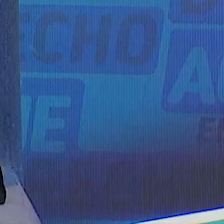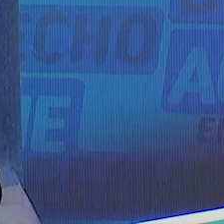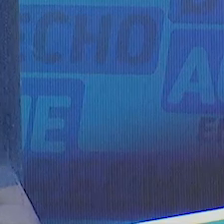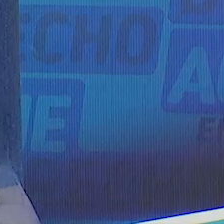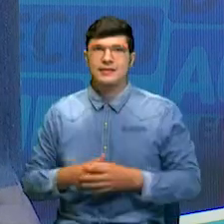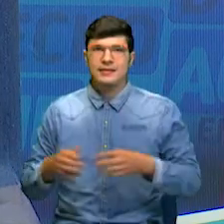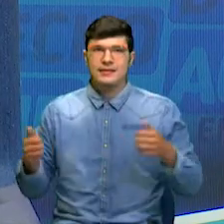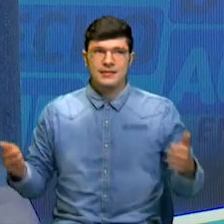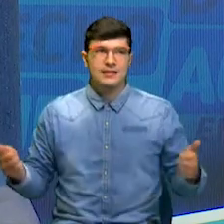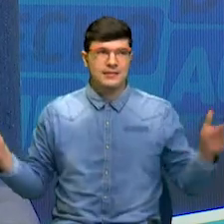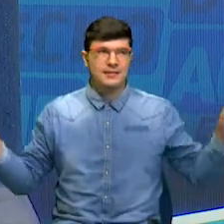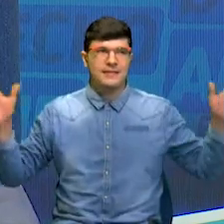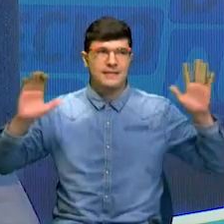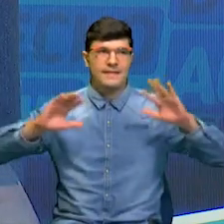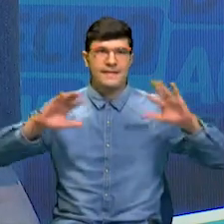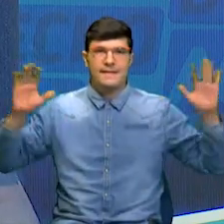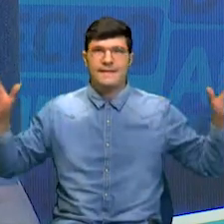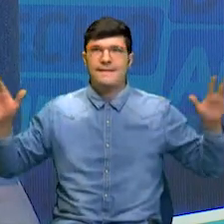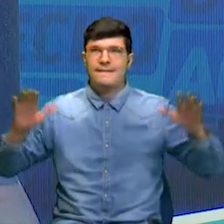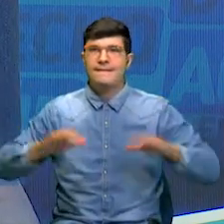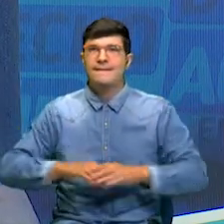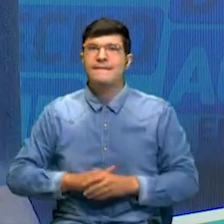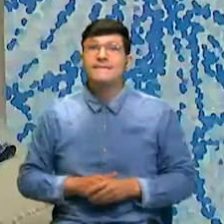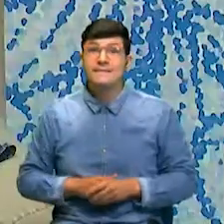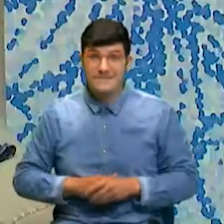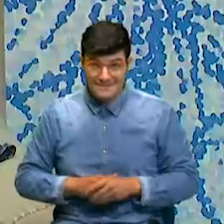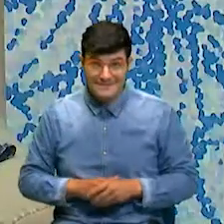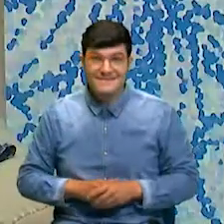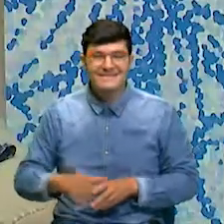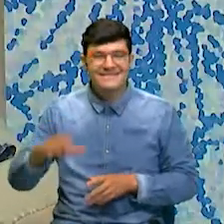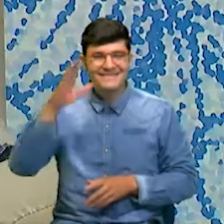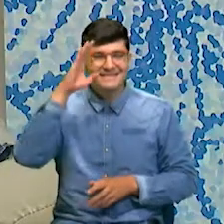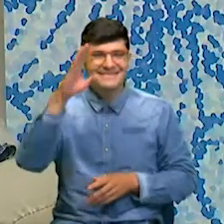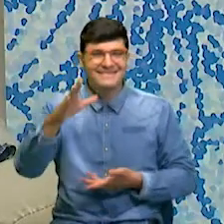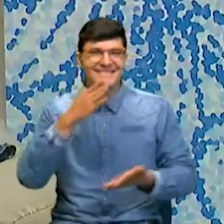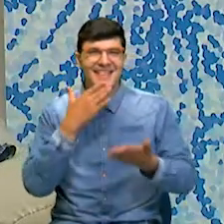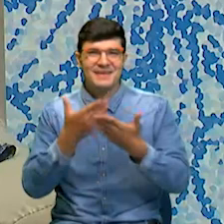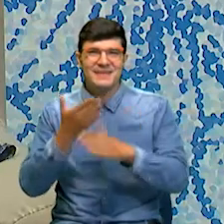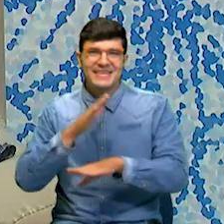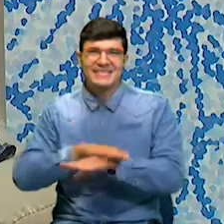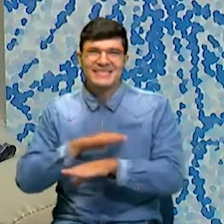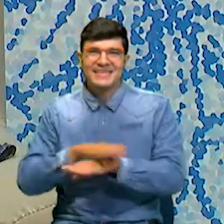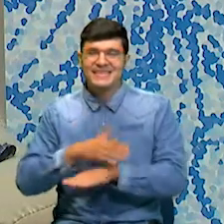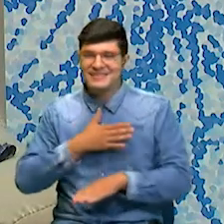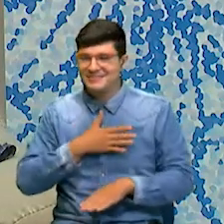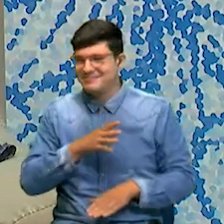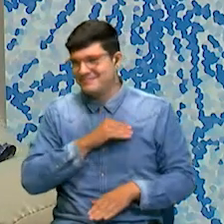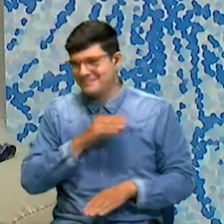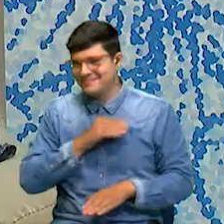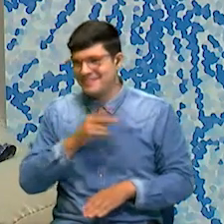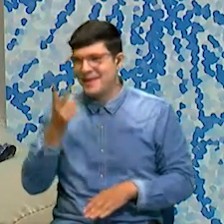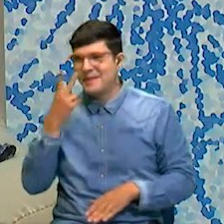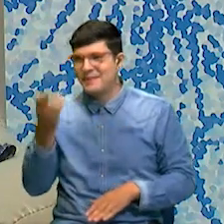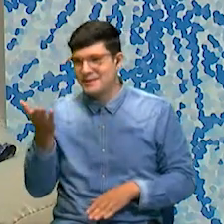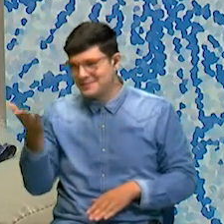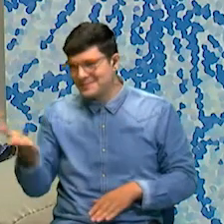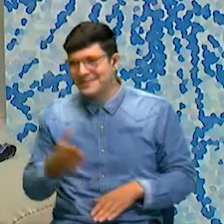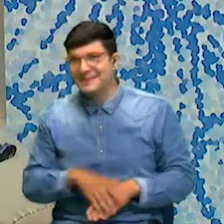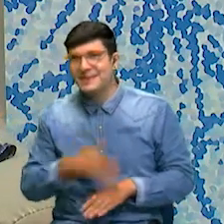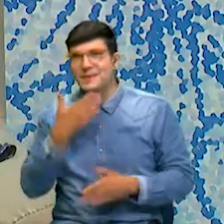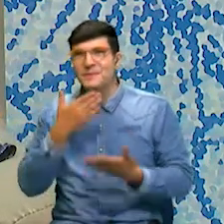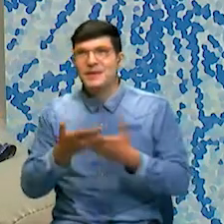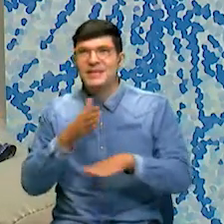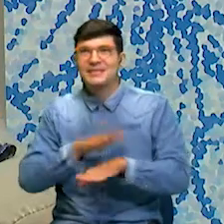asesoría correspondiente. Abogada, muy buenas tardes. Buenas tardes, John, me alegra verlo. Buenas tardes para todos nuestros